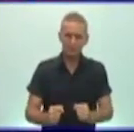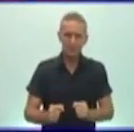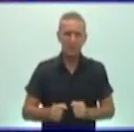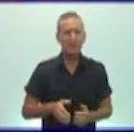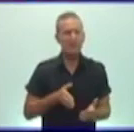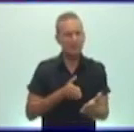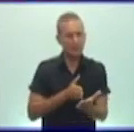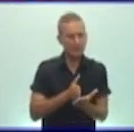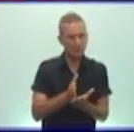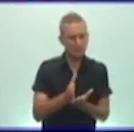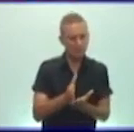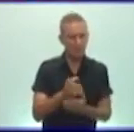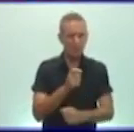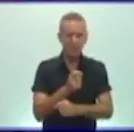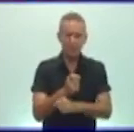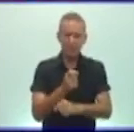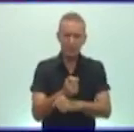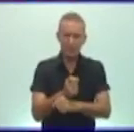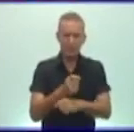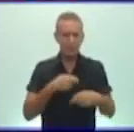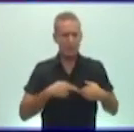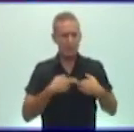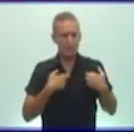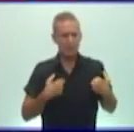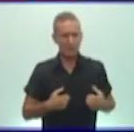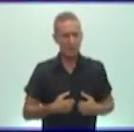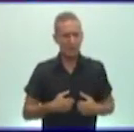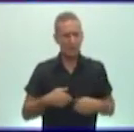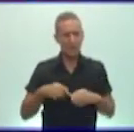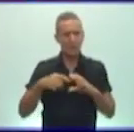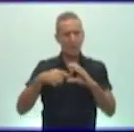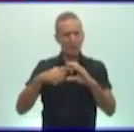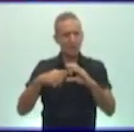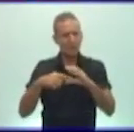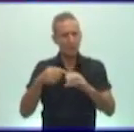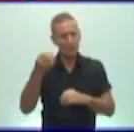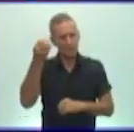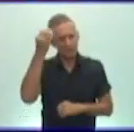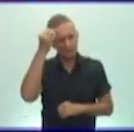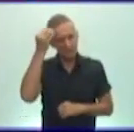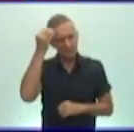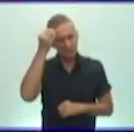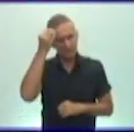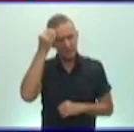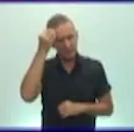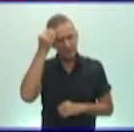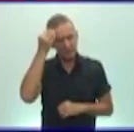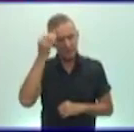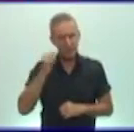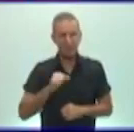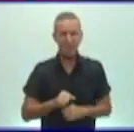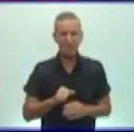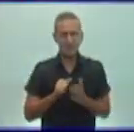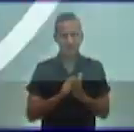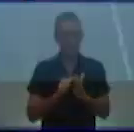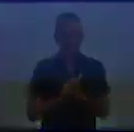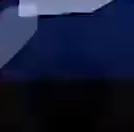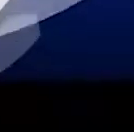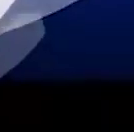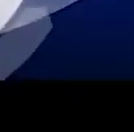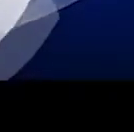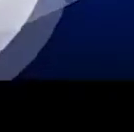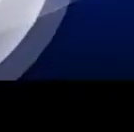continuaremos enseñando con el corazón para que el conocimiento nunca deje de tocar tu puerta. Nos vemos.